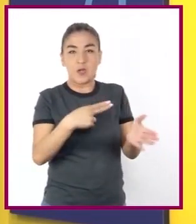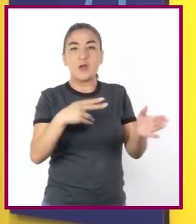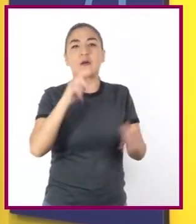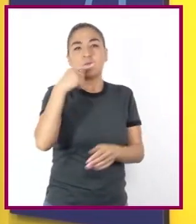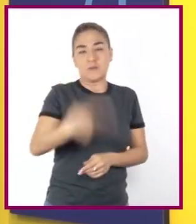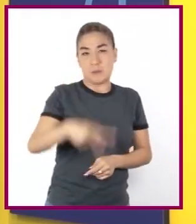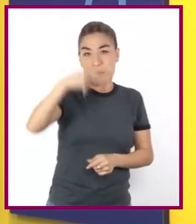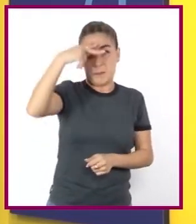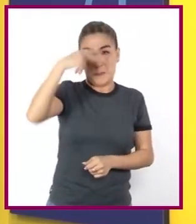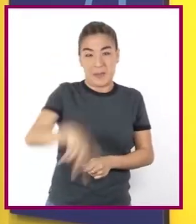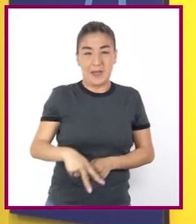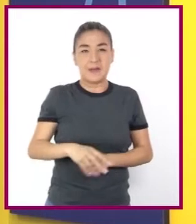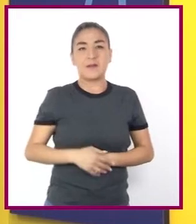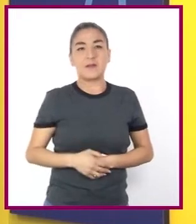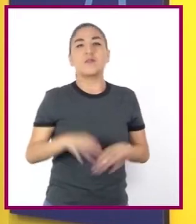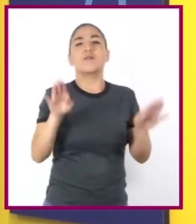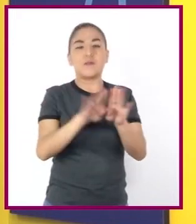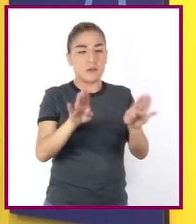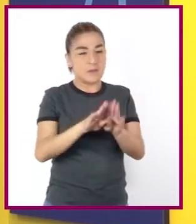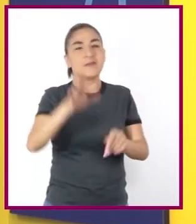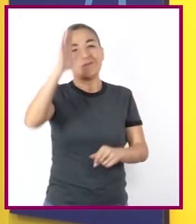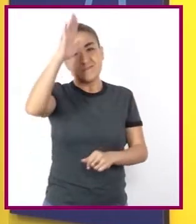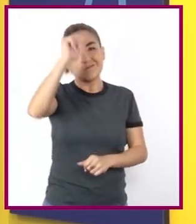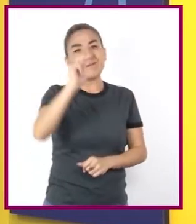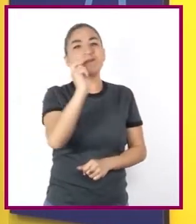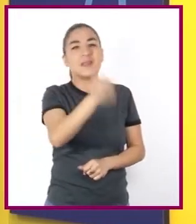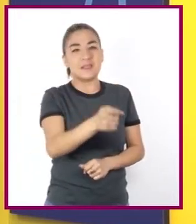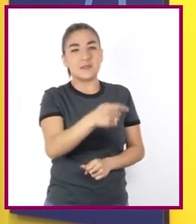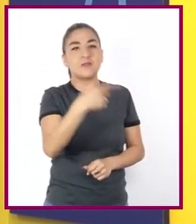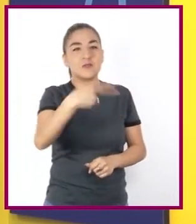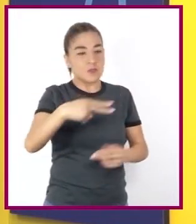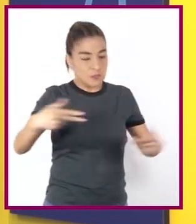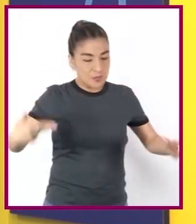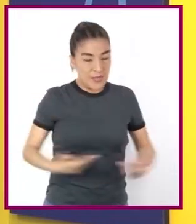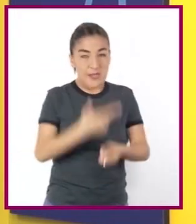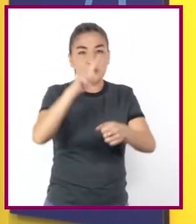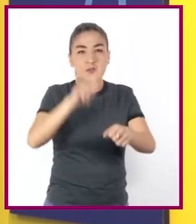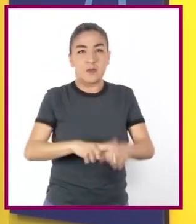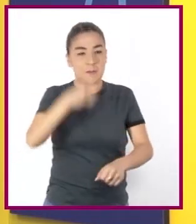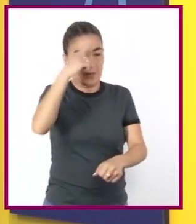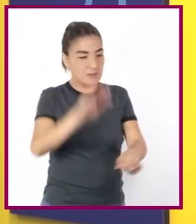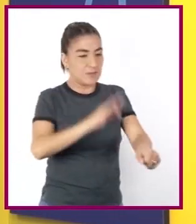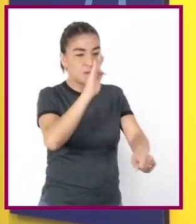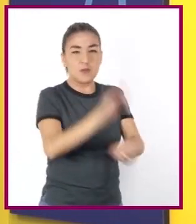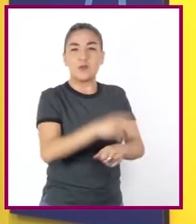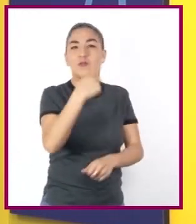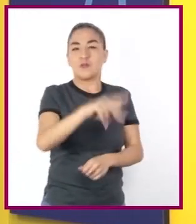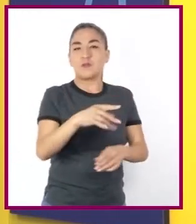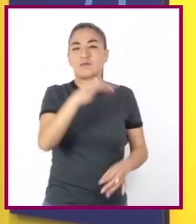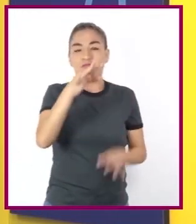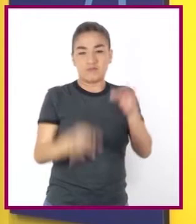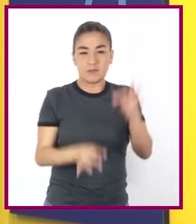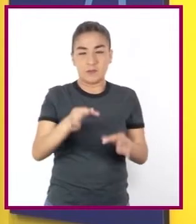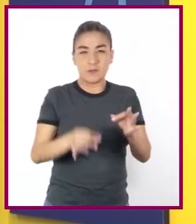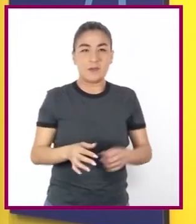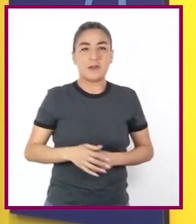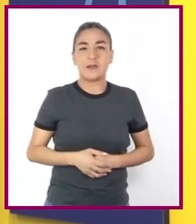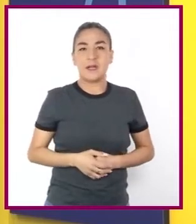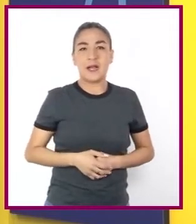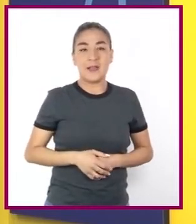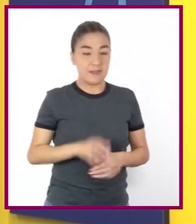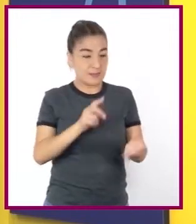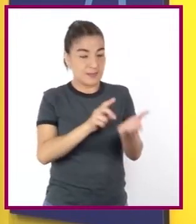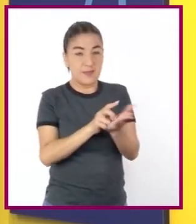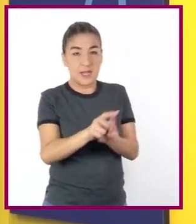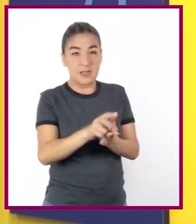por México, constituyen el marco nacional en el que se establece la igualdad jurídica. El derecho a la